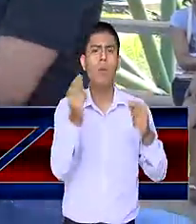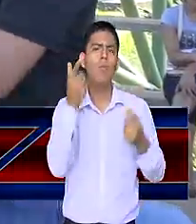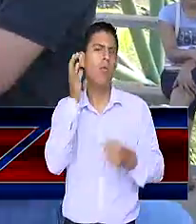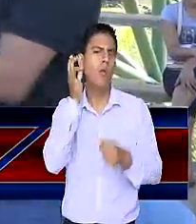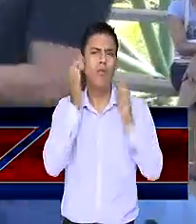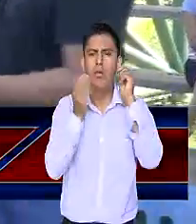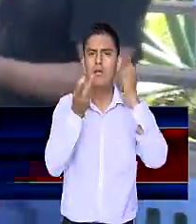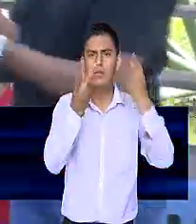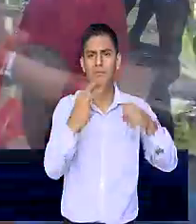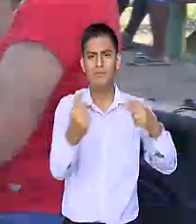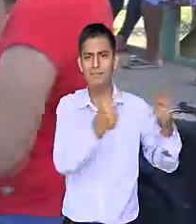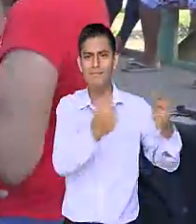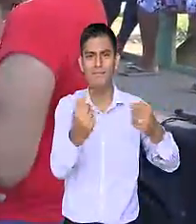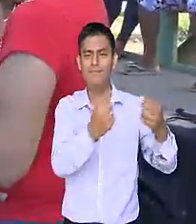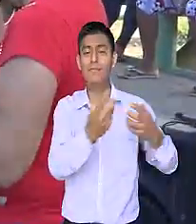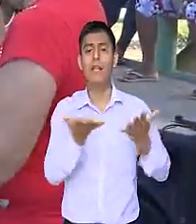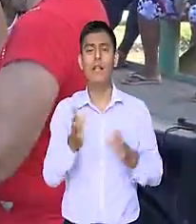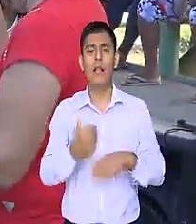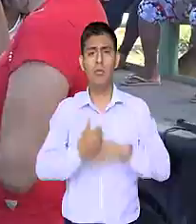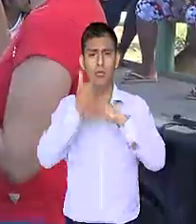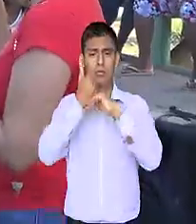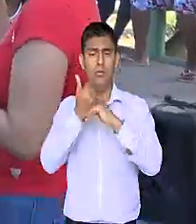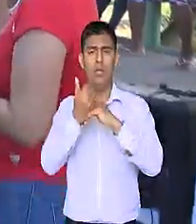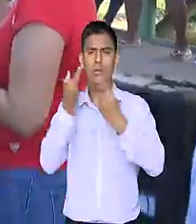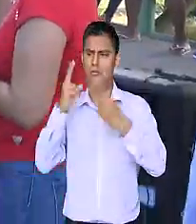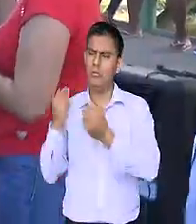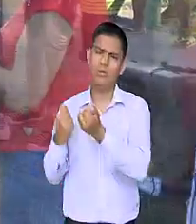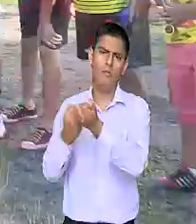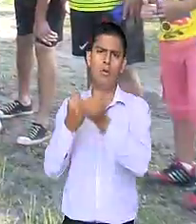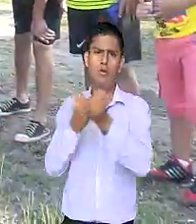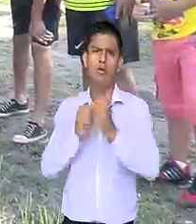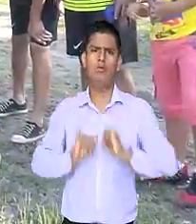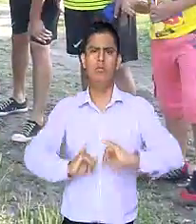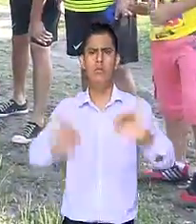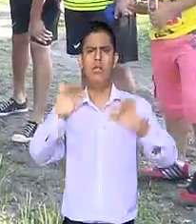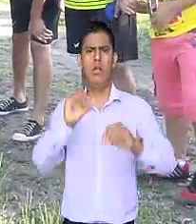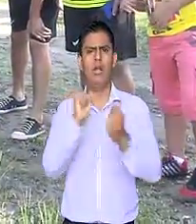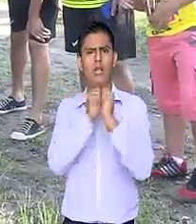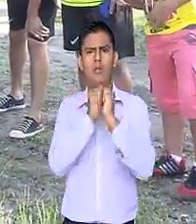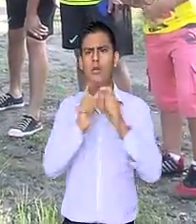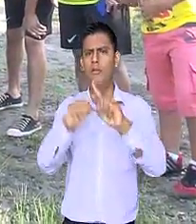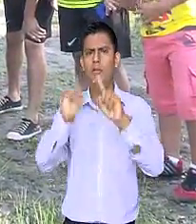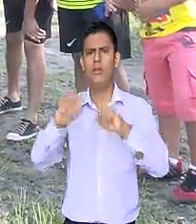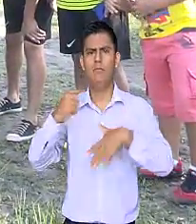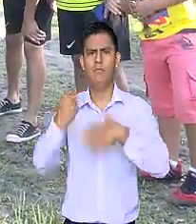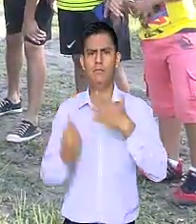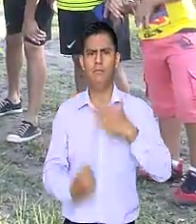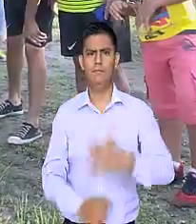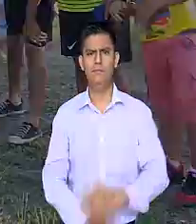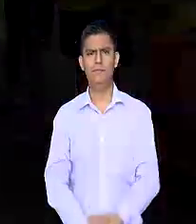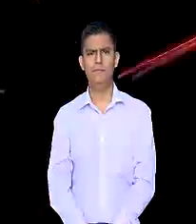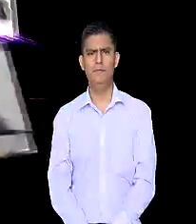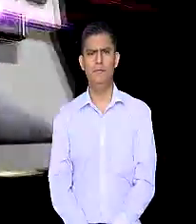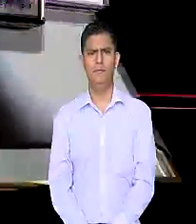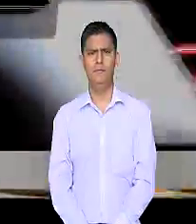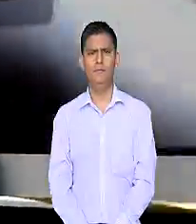mujeres Diamante del Norte. La autoridad municipal dijo que continuará con el apoyo al deporte y a las diferentes disciplinas